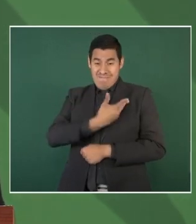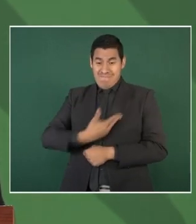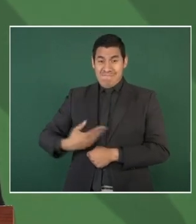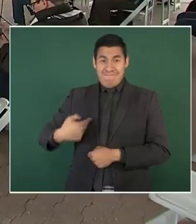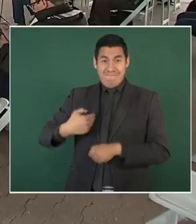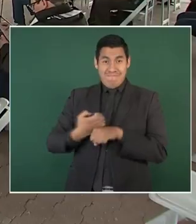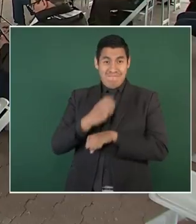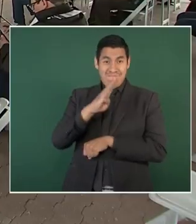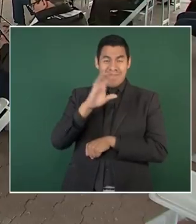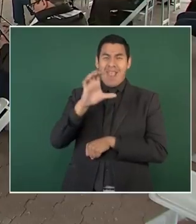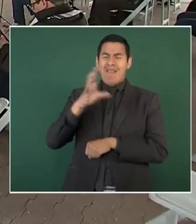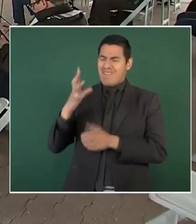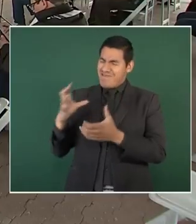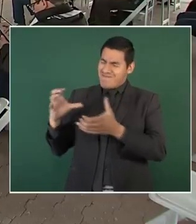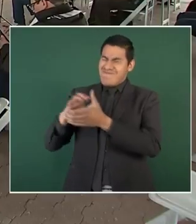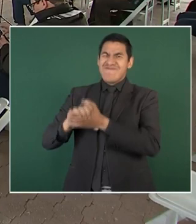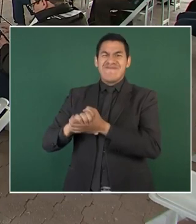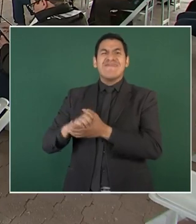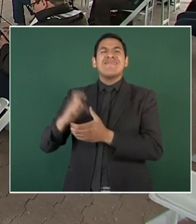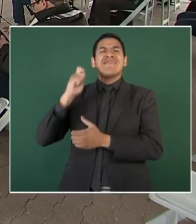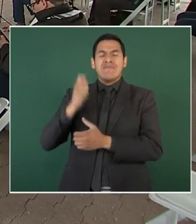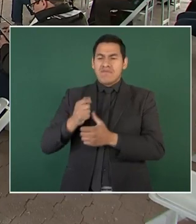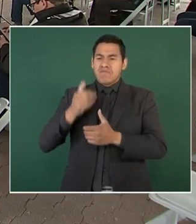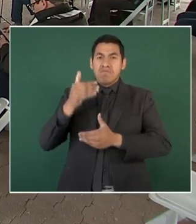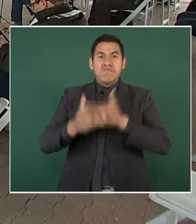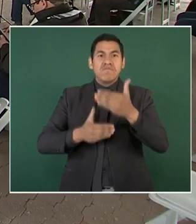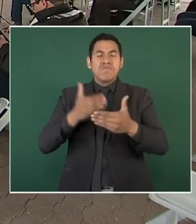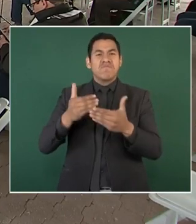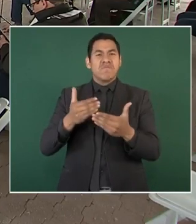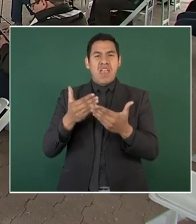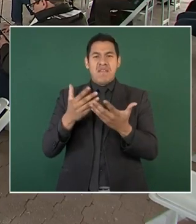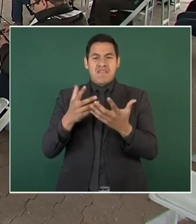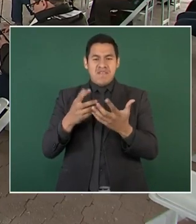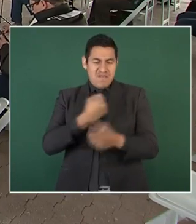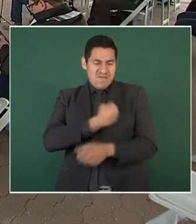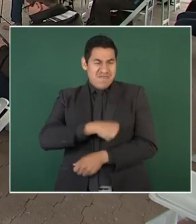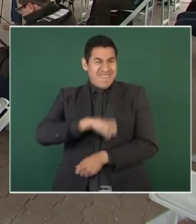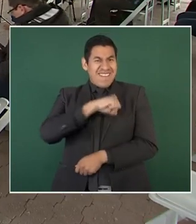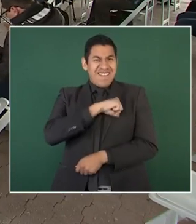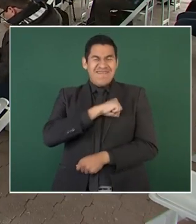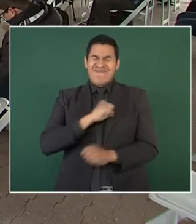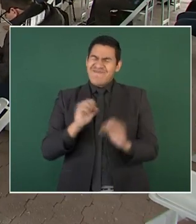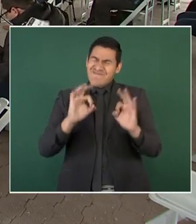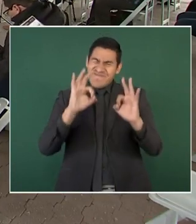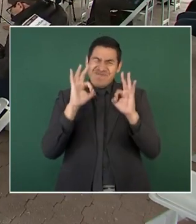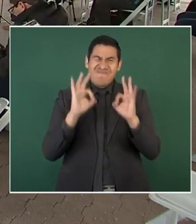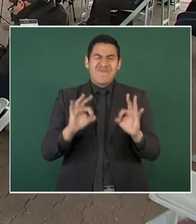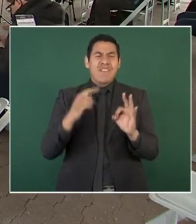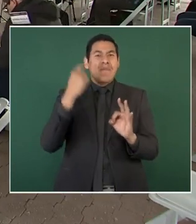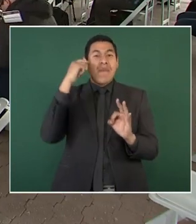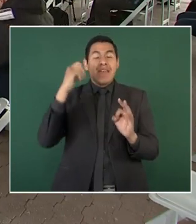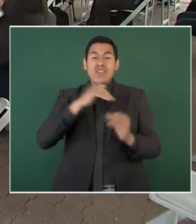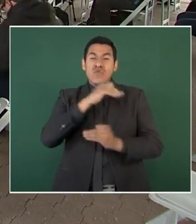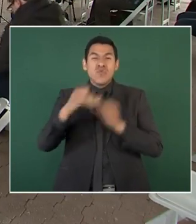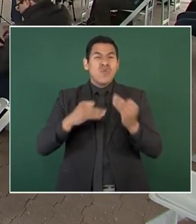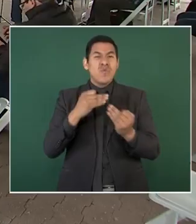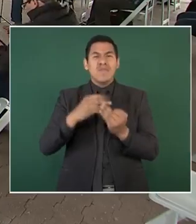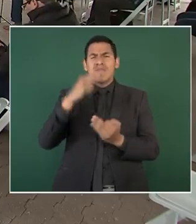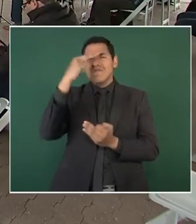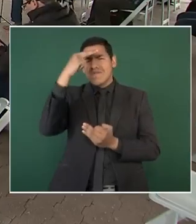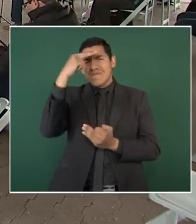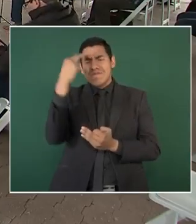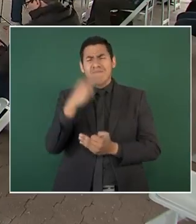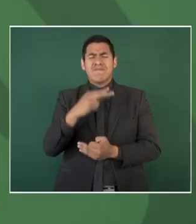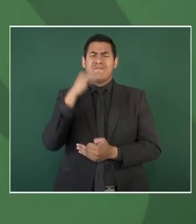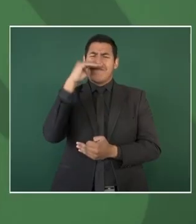de bienestar, la consolidación de un sistema de salud que de verdad sea para todas y para todos los mexicanos, y no solo